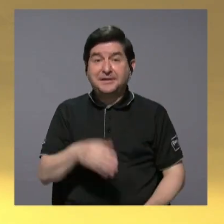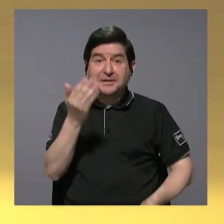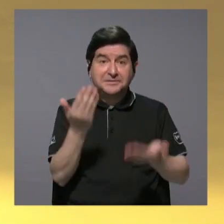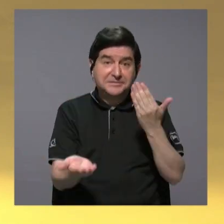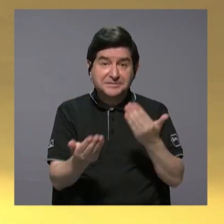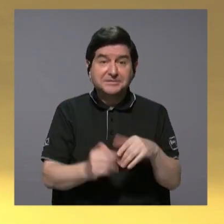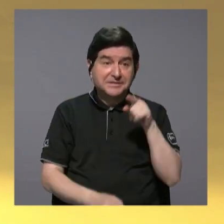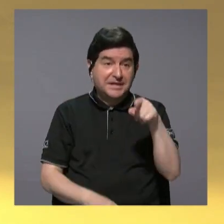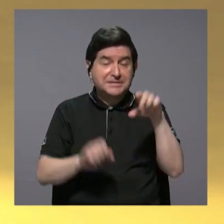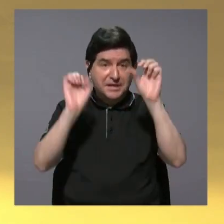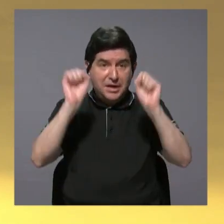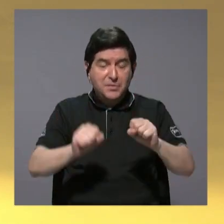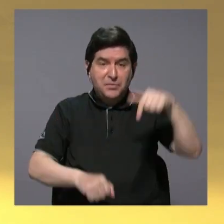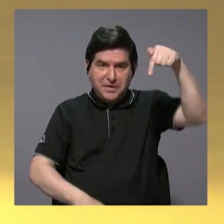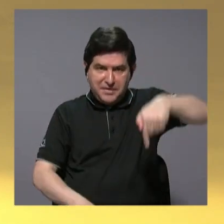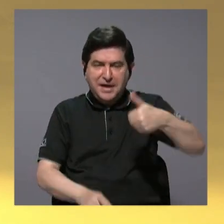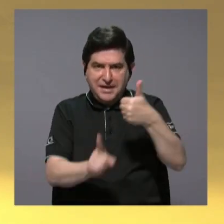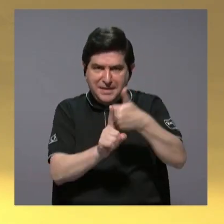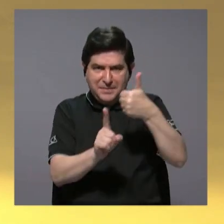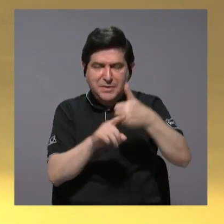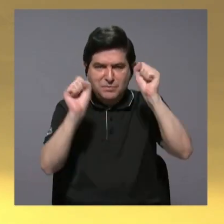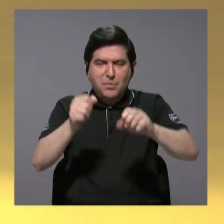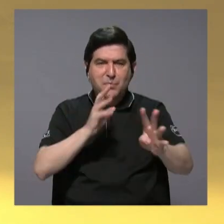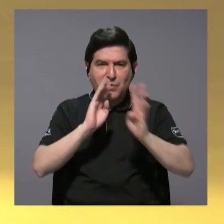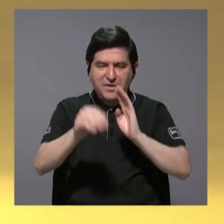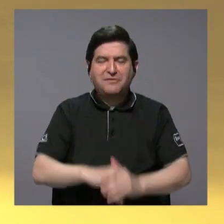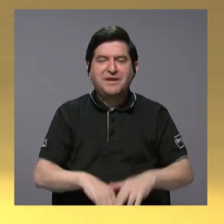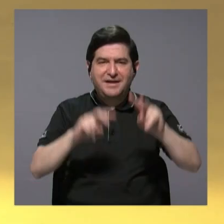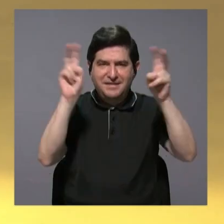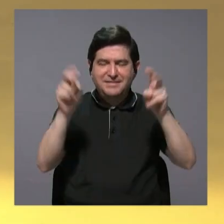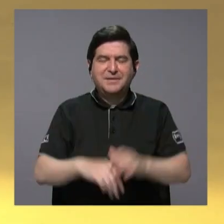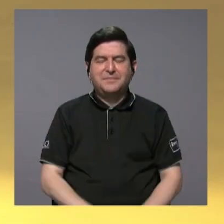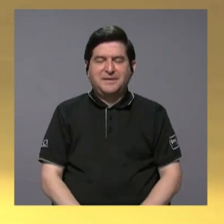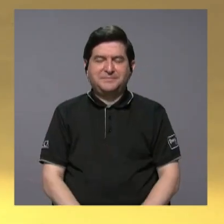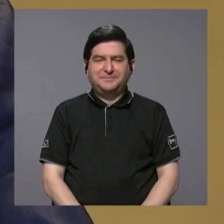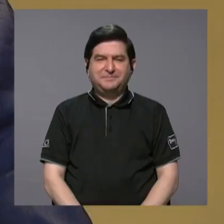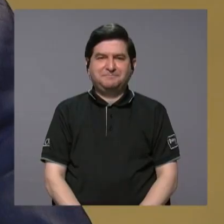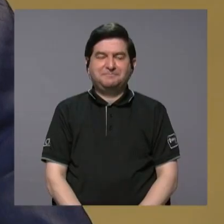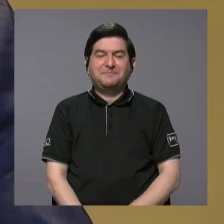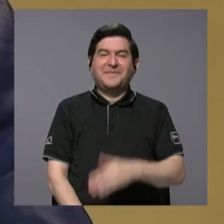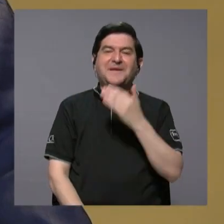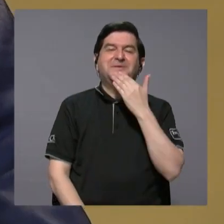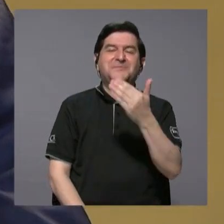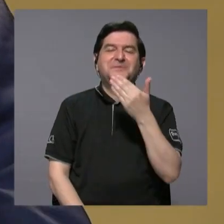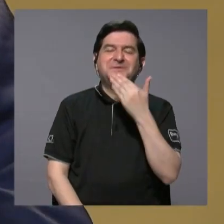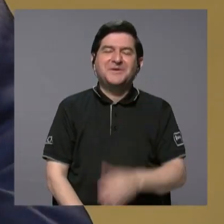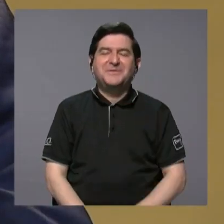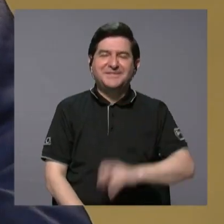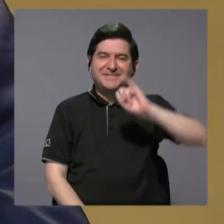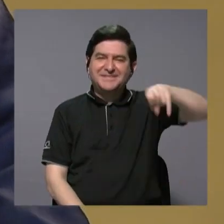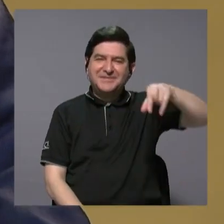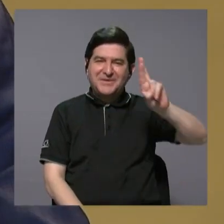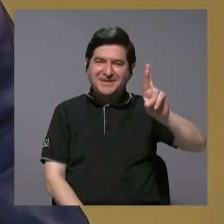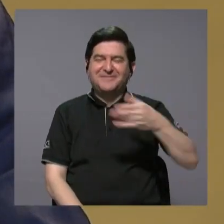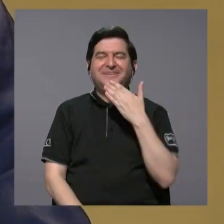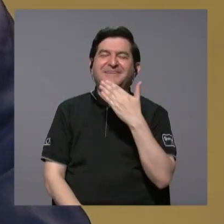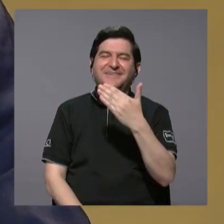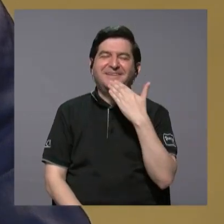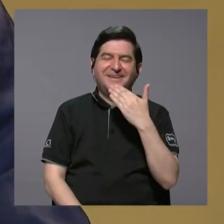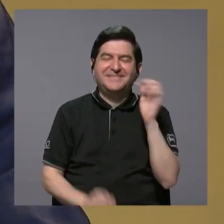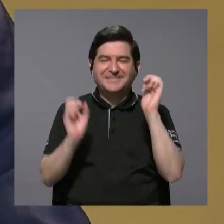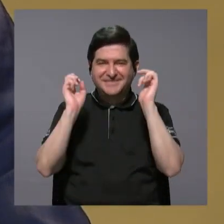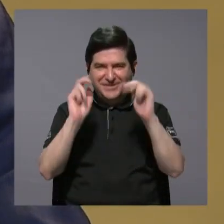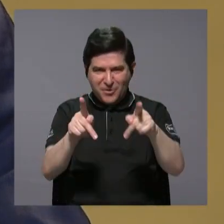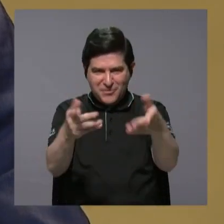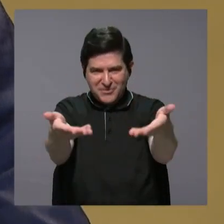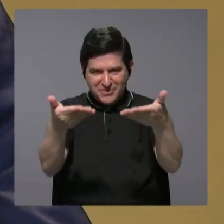él, teniéndolo aquí, tal vez nos quiera referir a ese tema, por favor. Muchas gracias, don Juan Rafael, y muy agradecido con la oportunidad